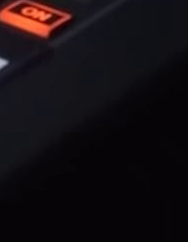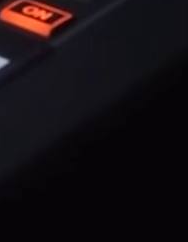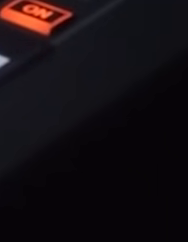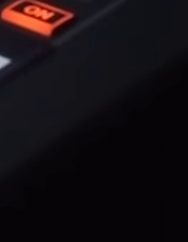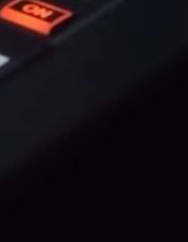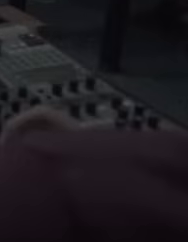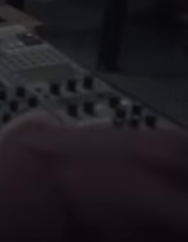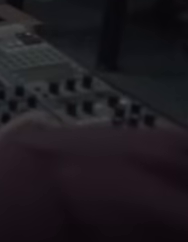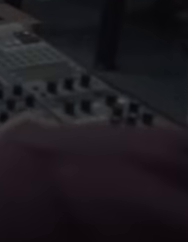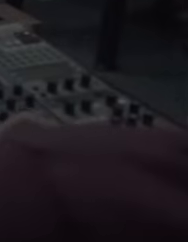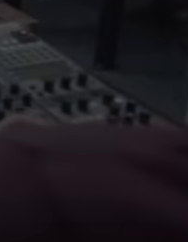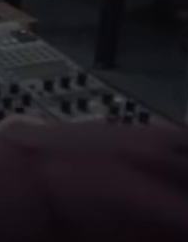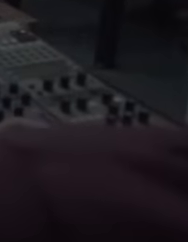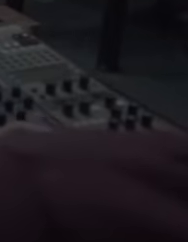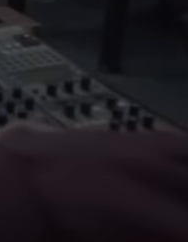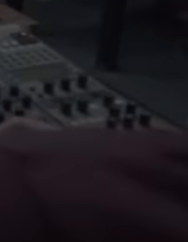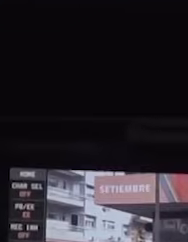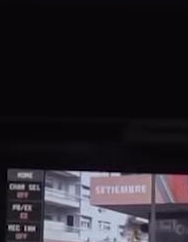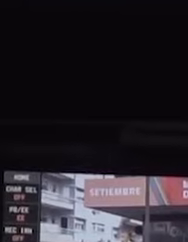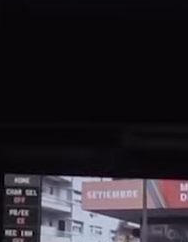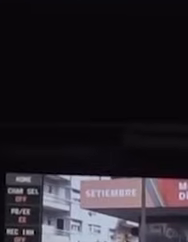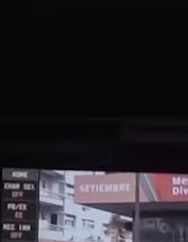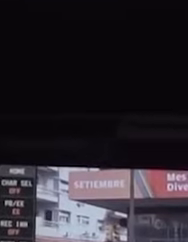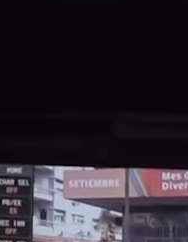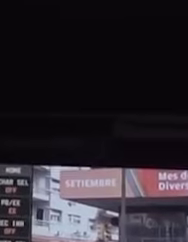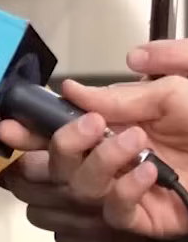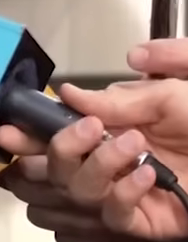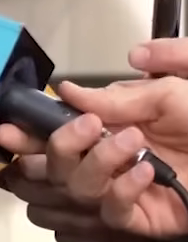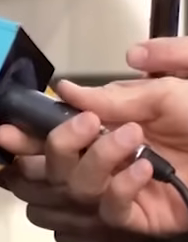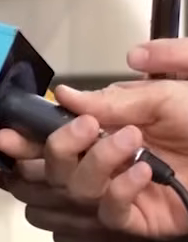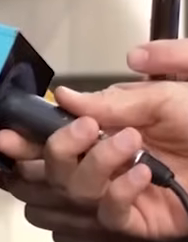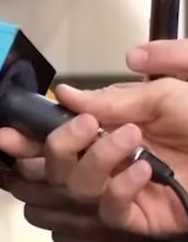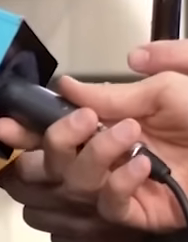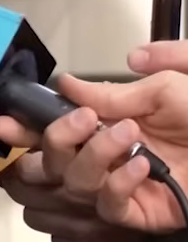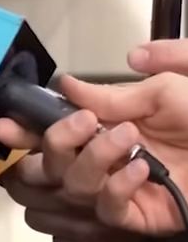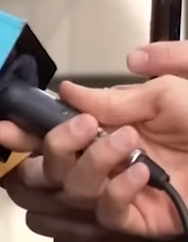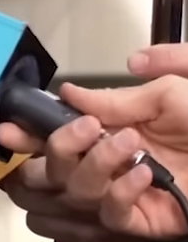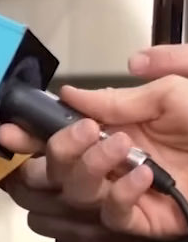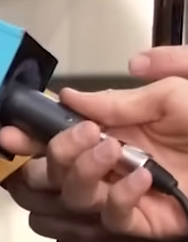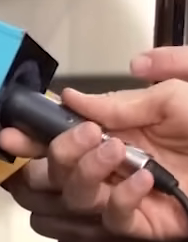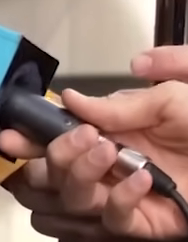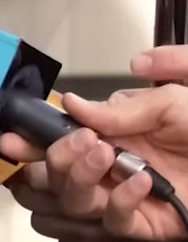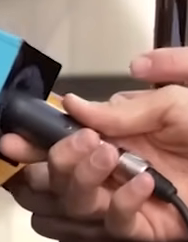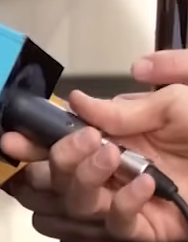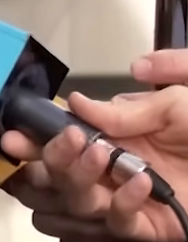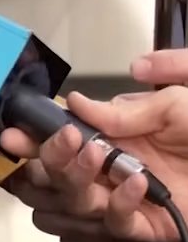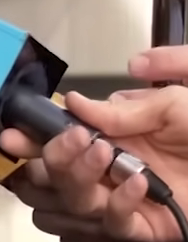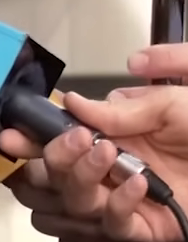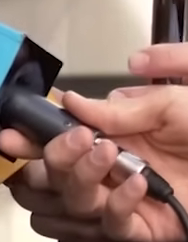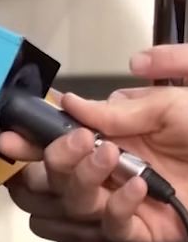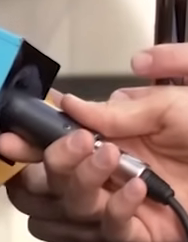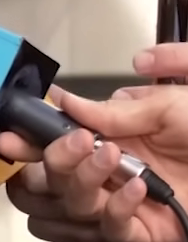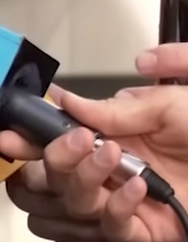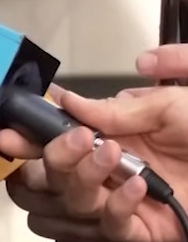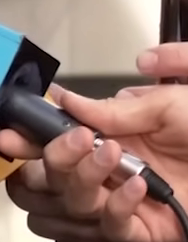artículo 72 el cual claramente cohíbe a la libertad de prensa la libertad de expresión el mismo artículo